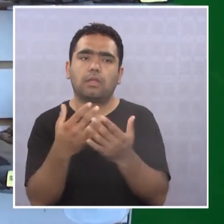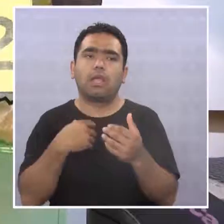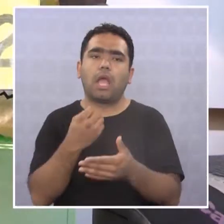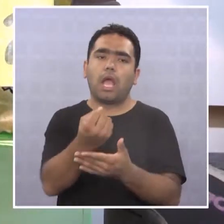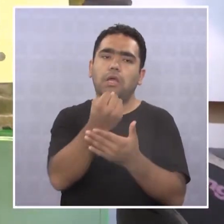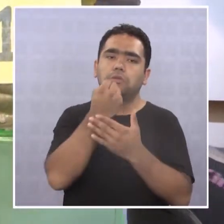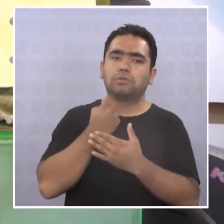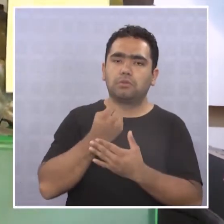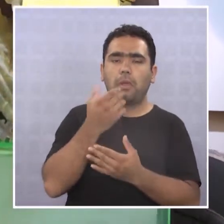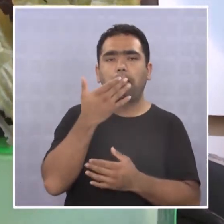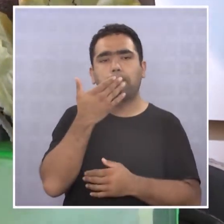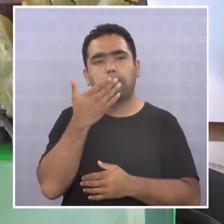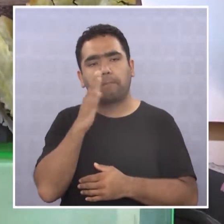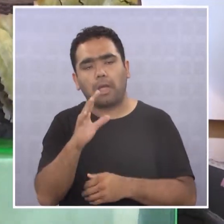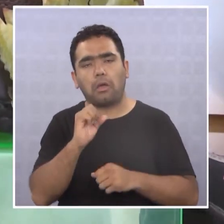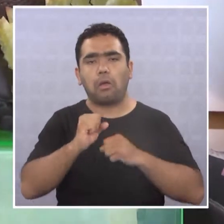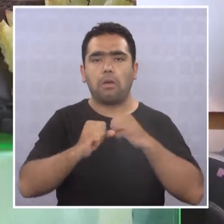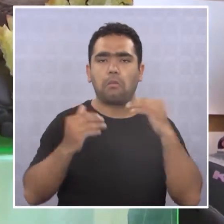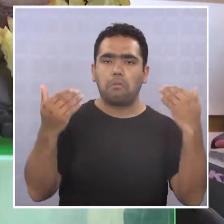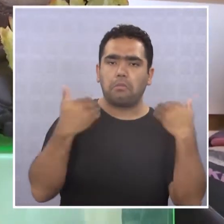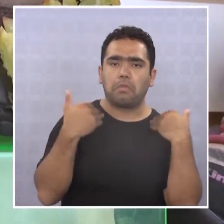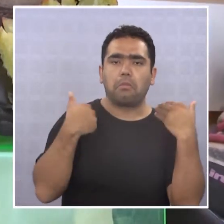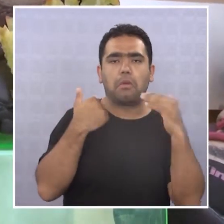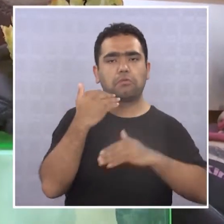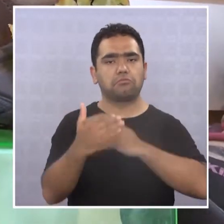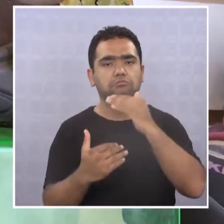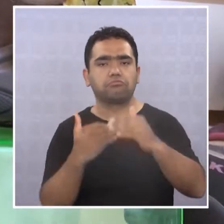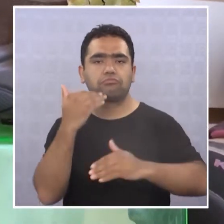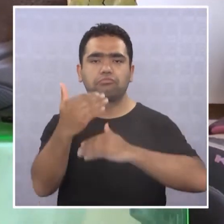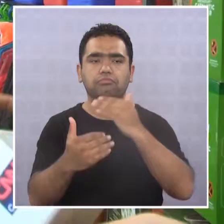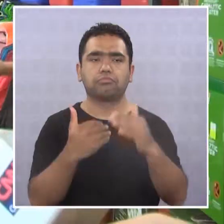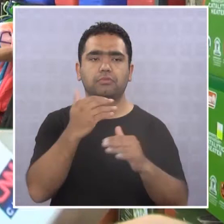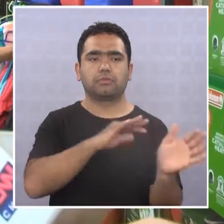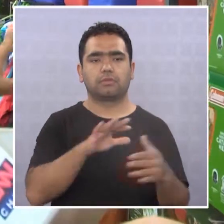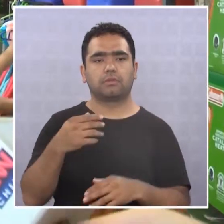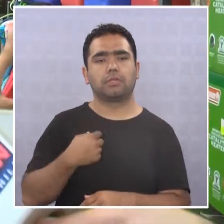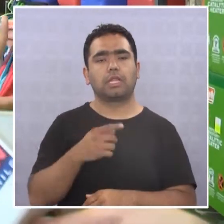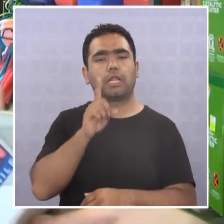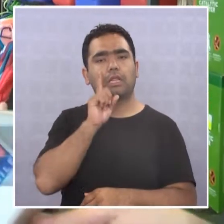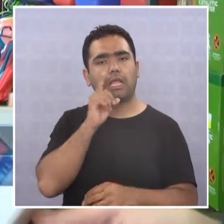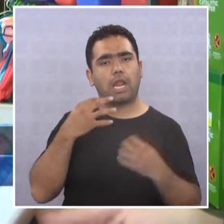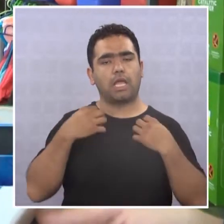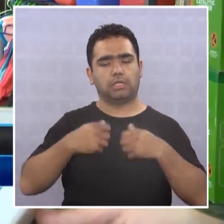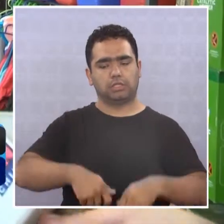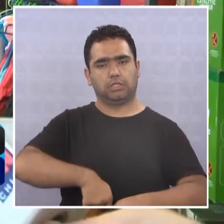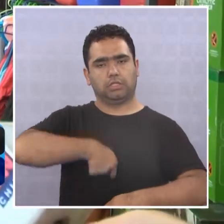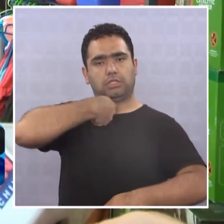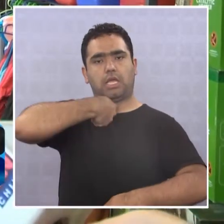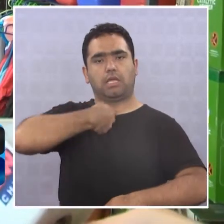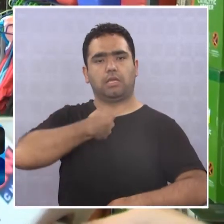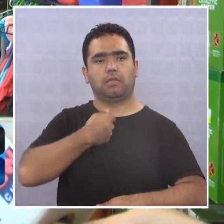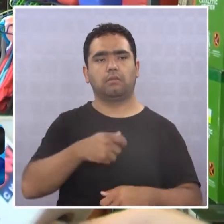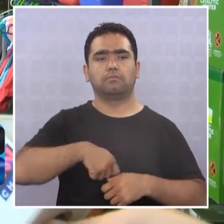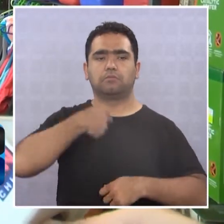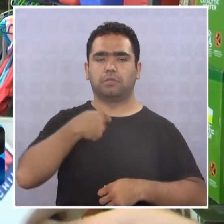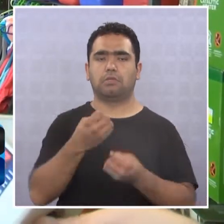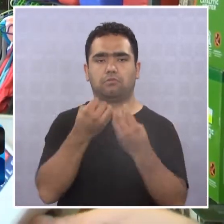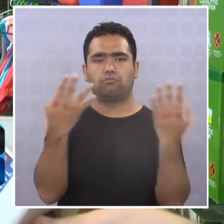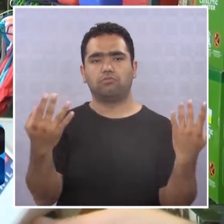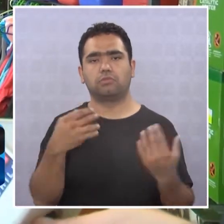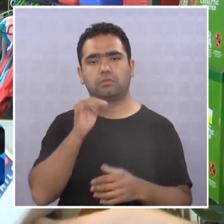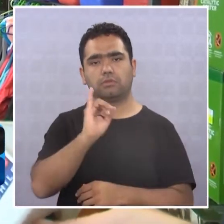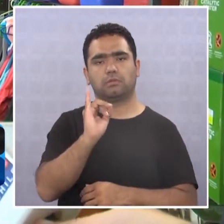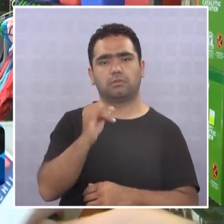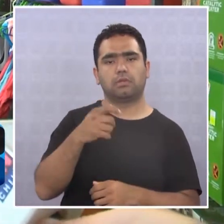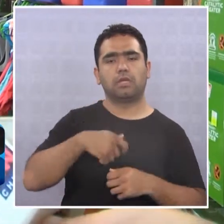ayuda a un mejor desempeño del deporte practicado tenemos son chaquetas tenemos hartas chaquetas tenemos